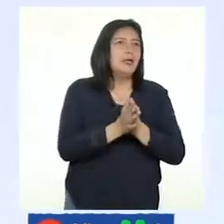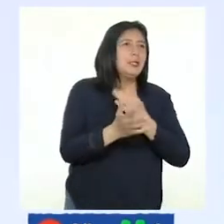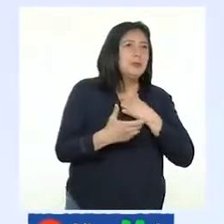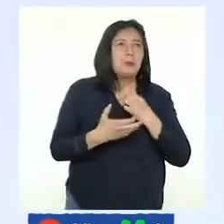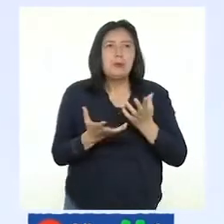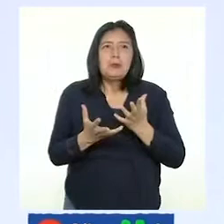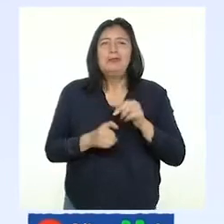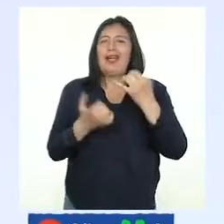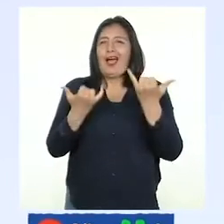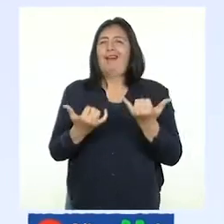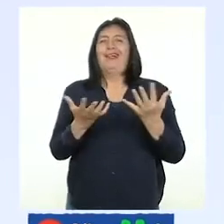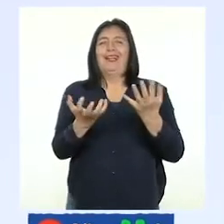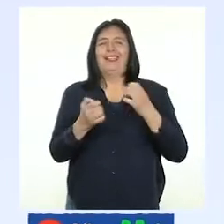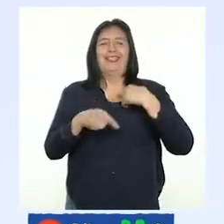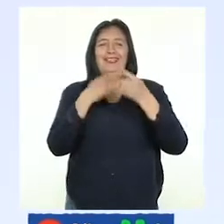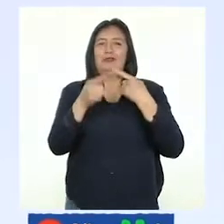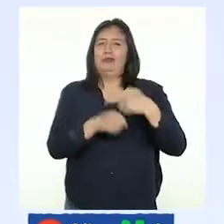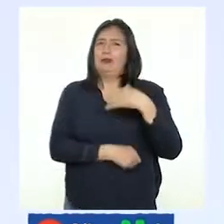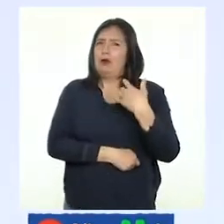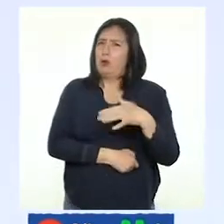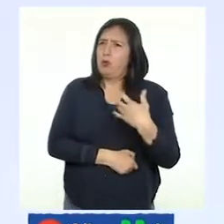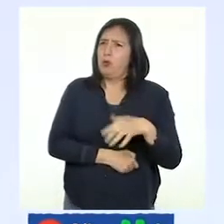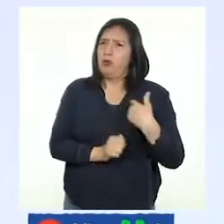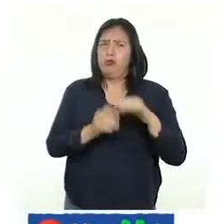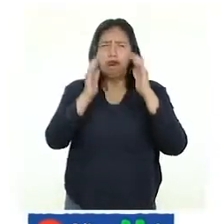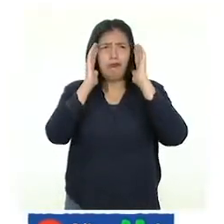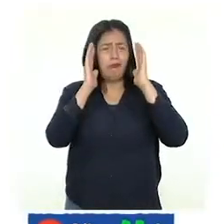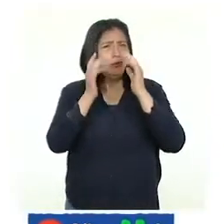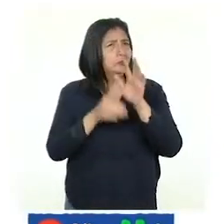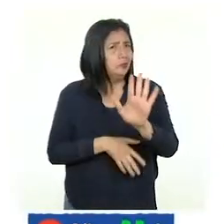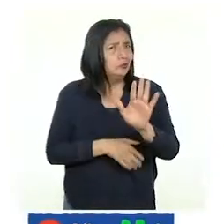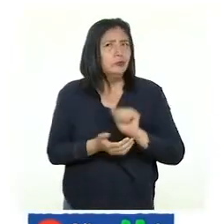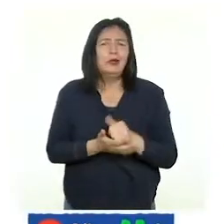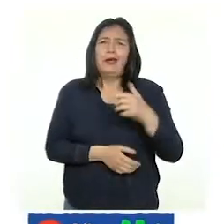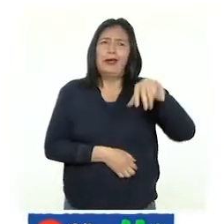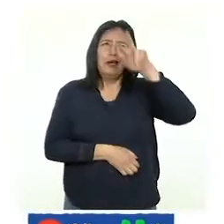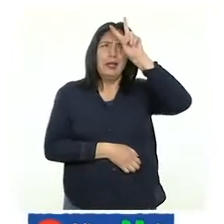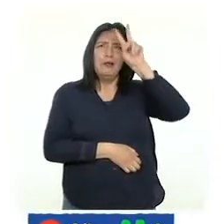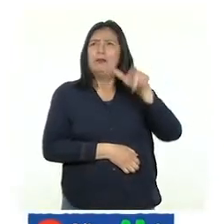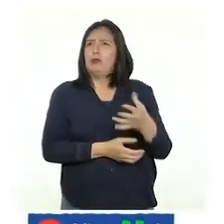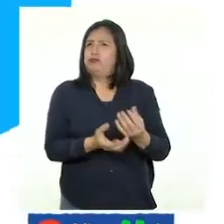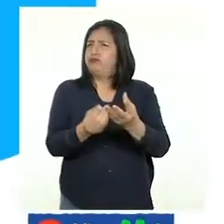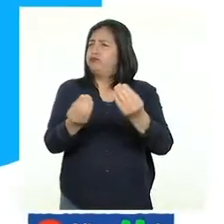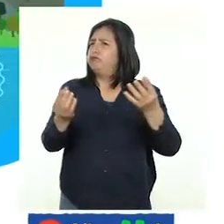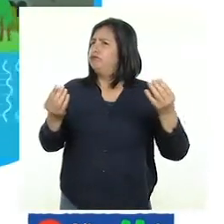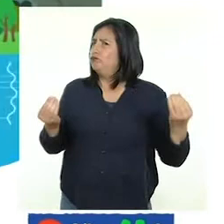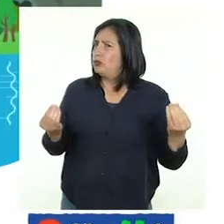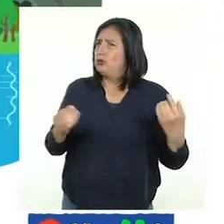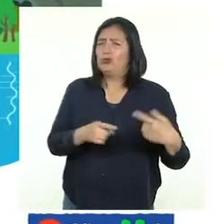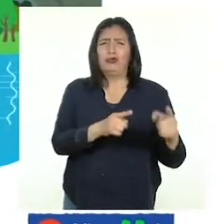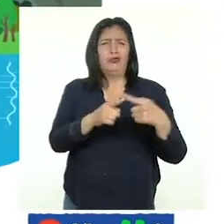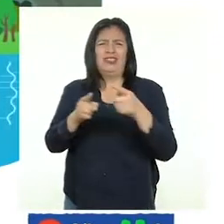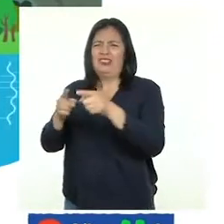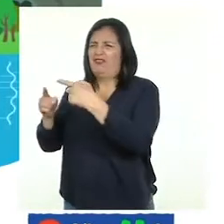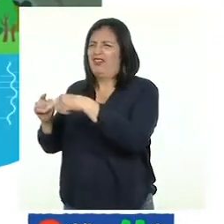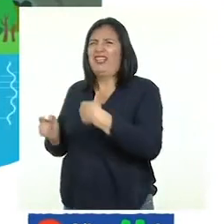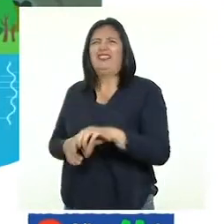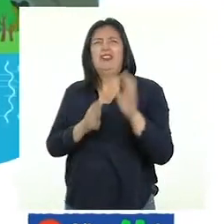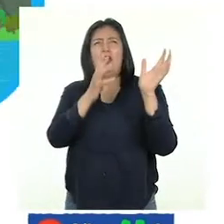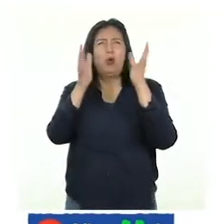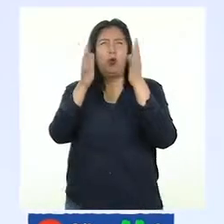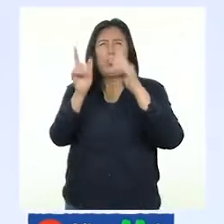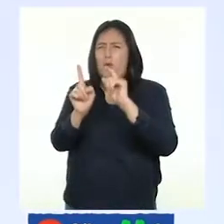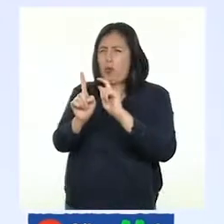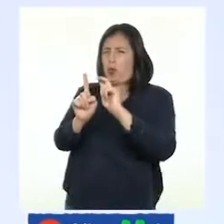y hoy quiere contarnos algo que le ha llamado mucho la atención. En el Perú hay muchos tipos de climas y temperaturas